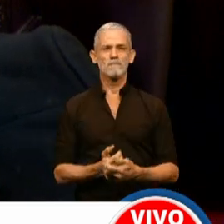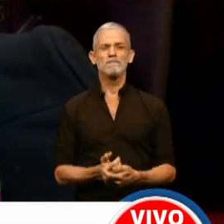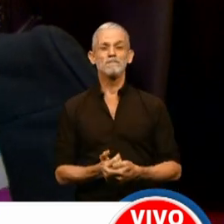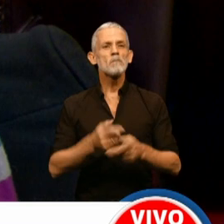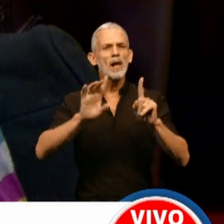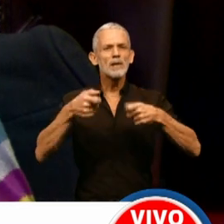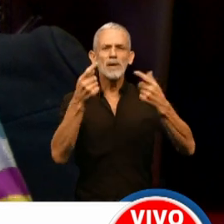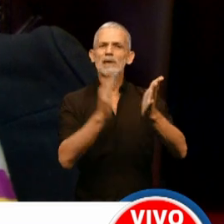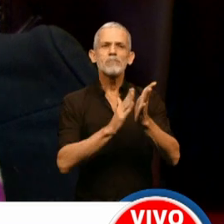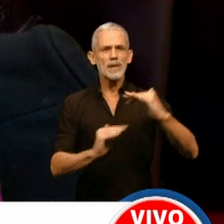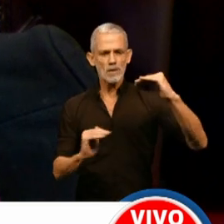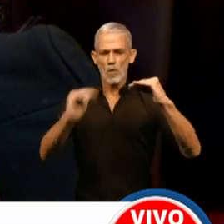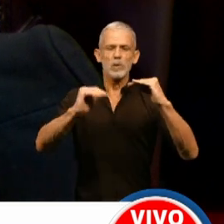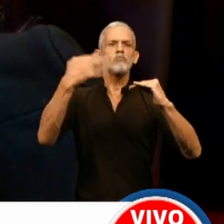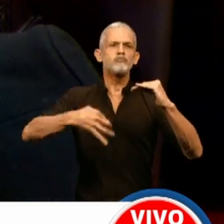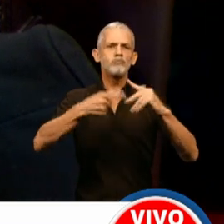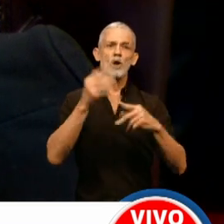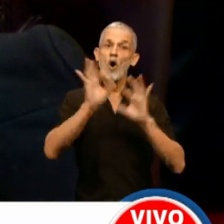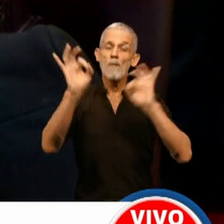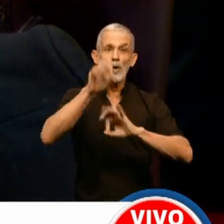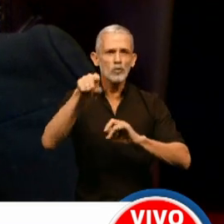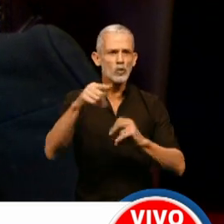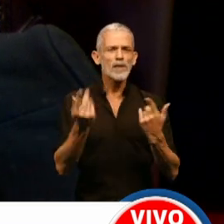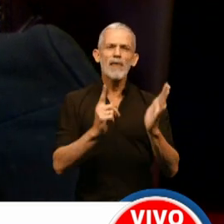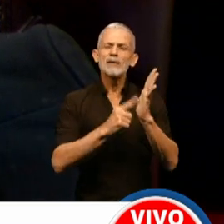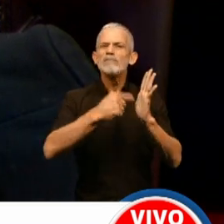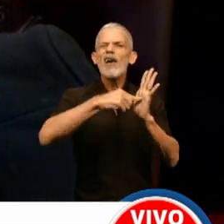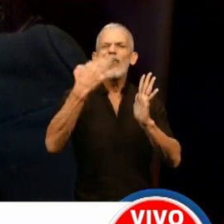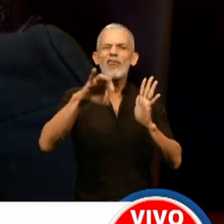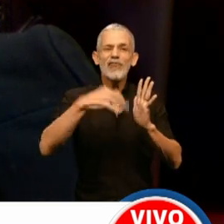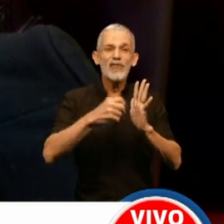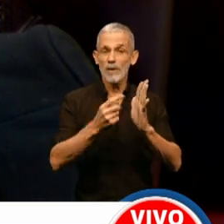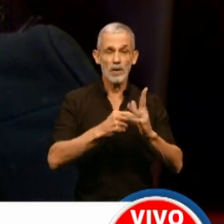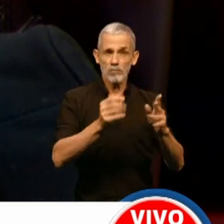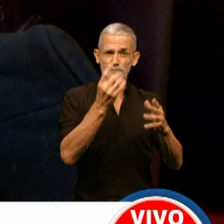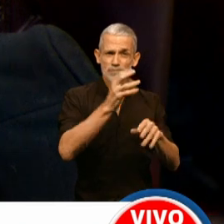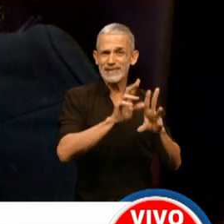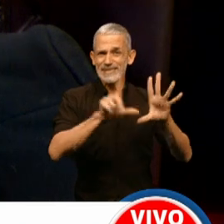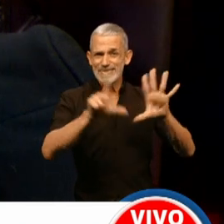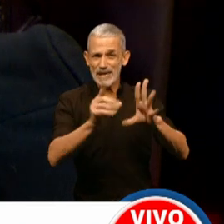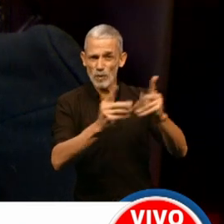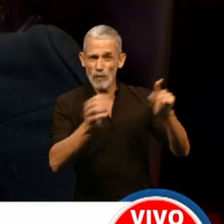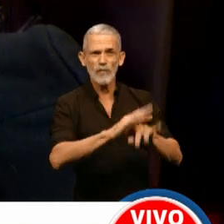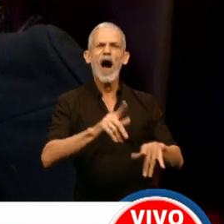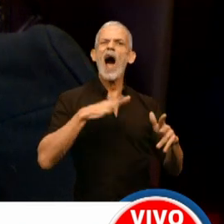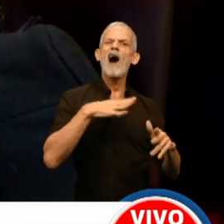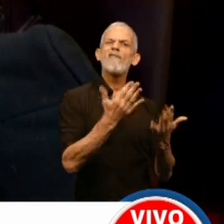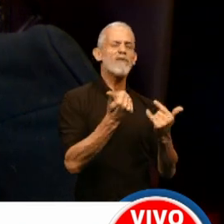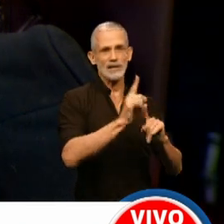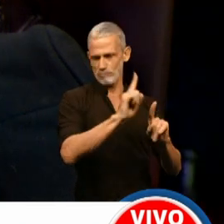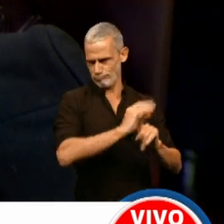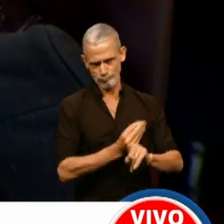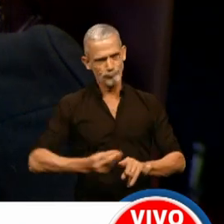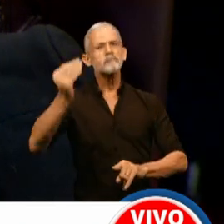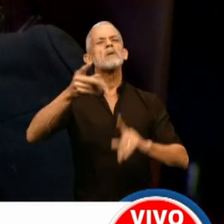se garantiza la igualdad real de oportunidades y el requisito de terminalidad educativa no puede resultar un obstáculo para el ingreso